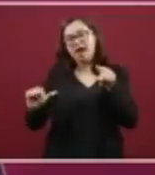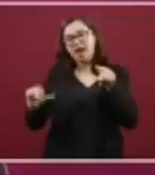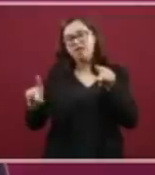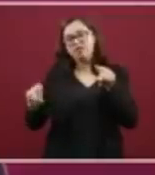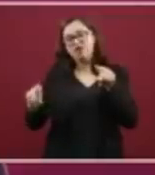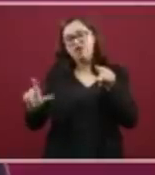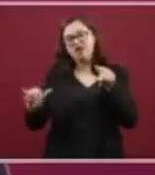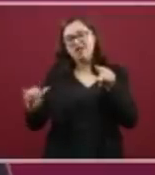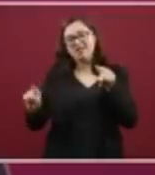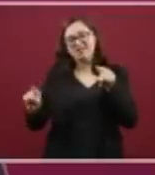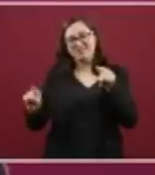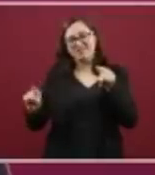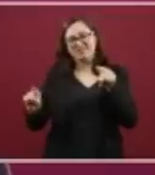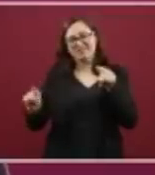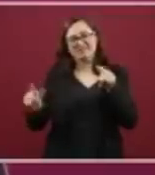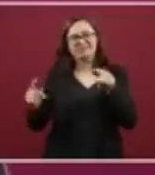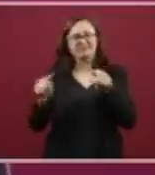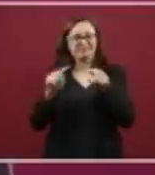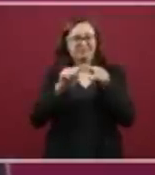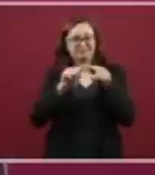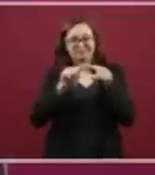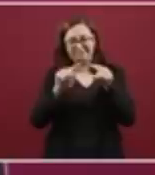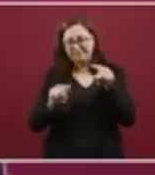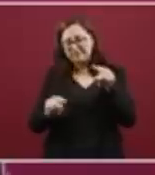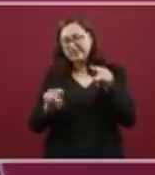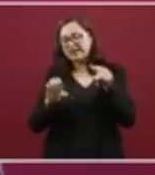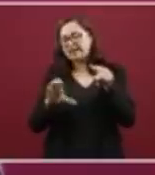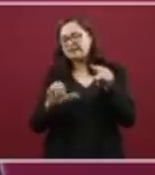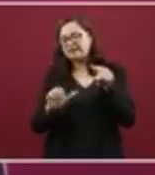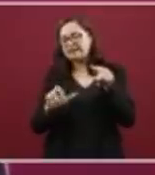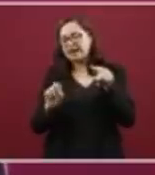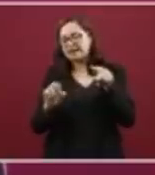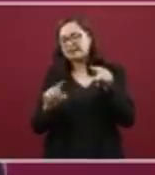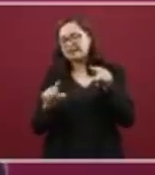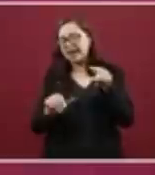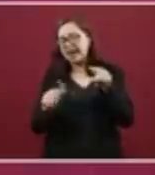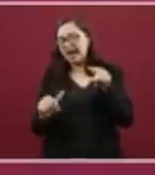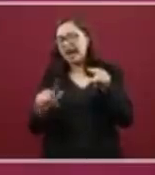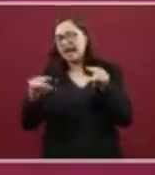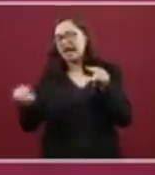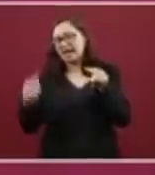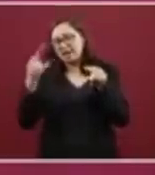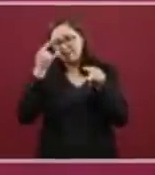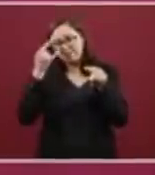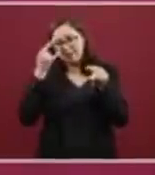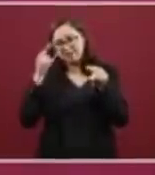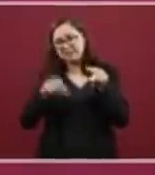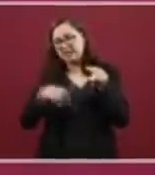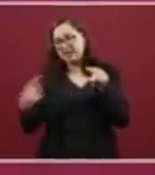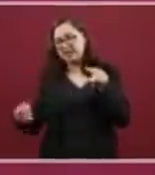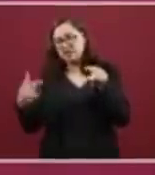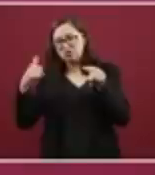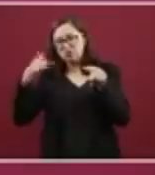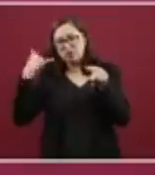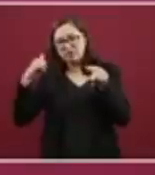o sea, Palenque, Escárcega, Campeche, Yucatán